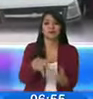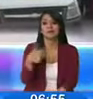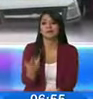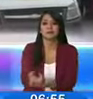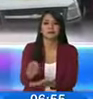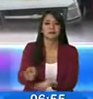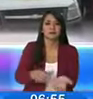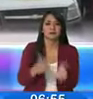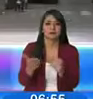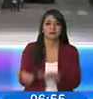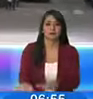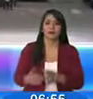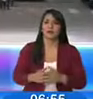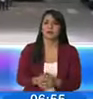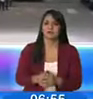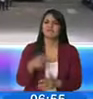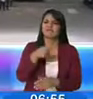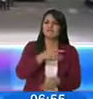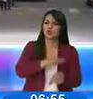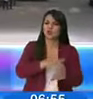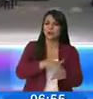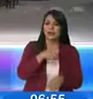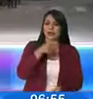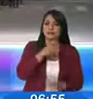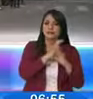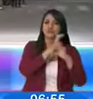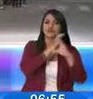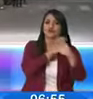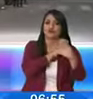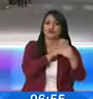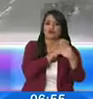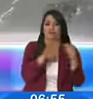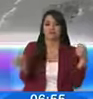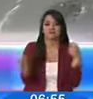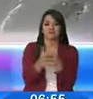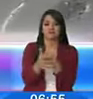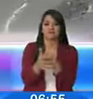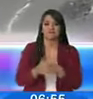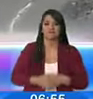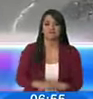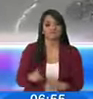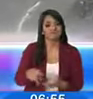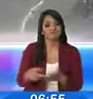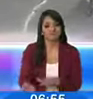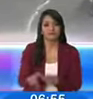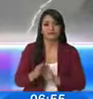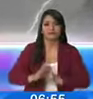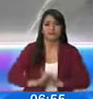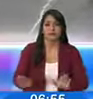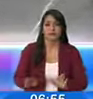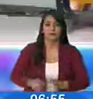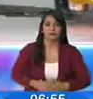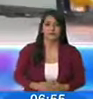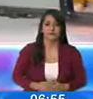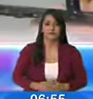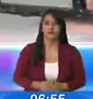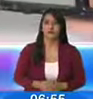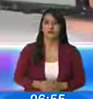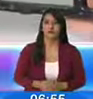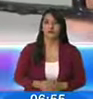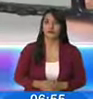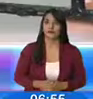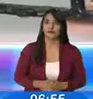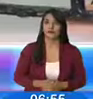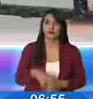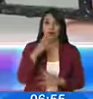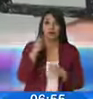de testigos, un bus de transporte público impactó al liviano vehículo, matando al conductor de contado. No,